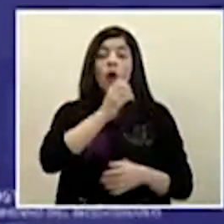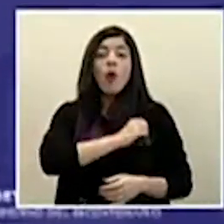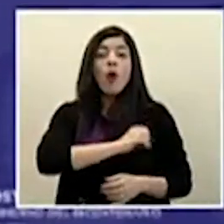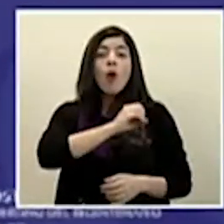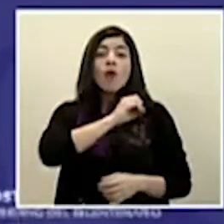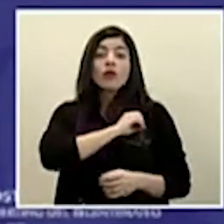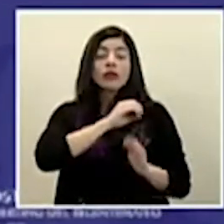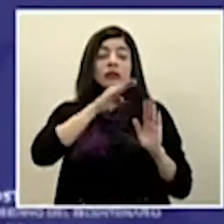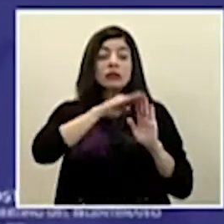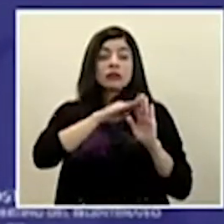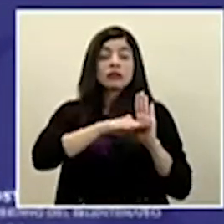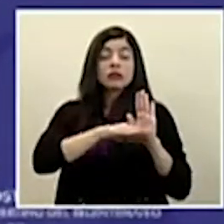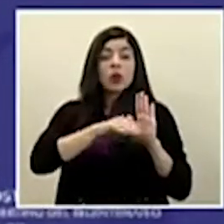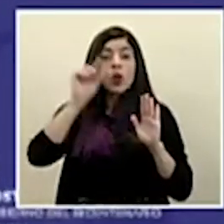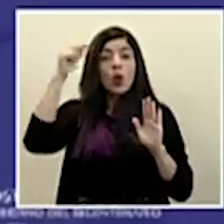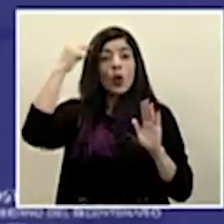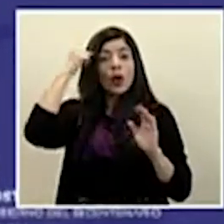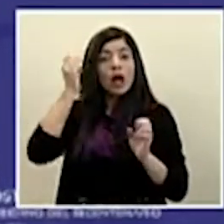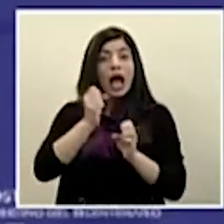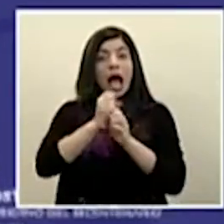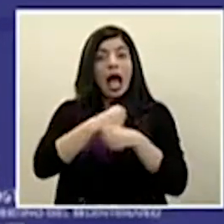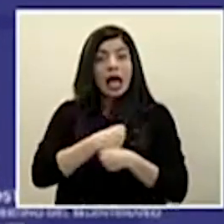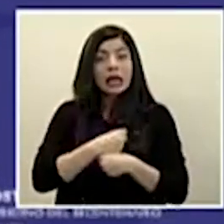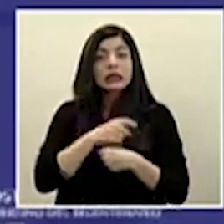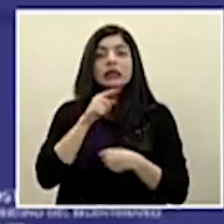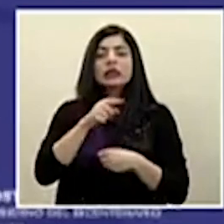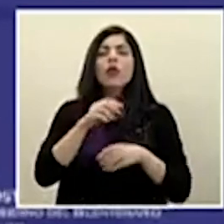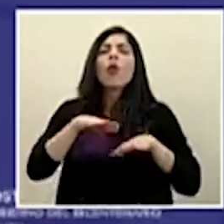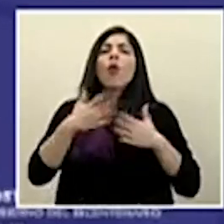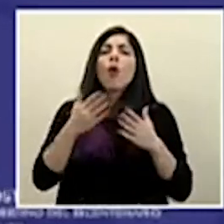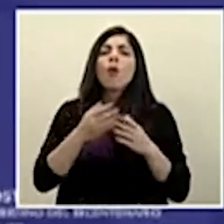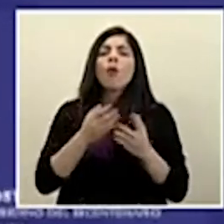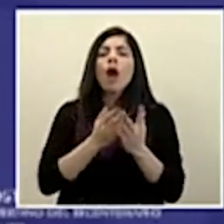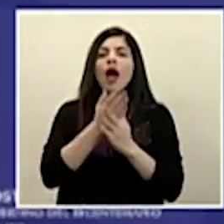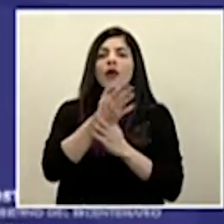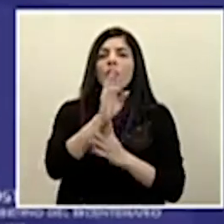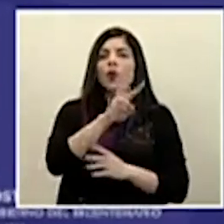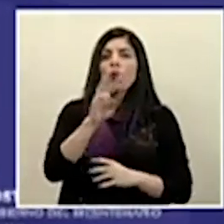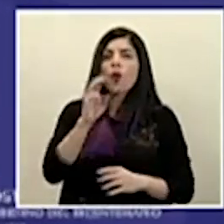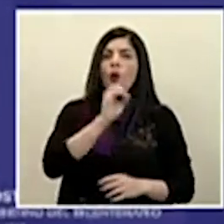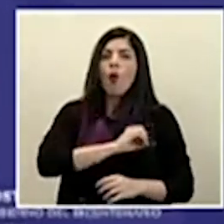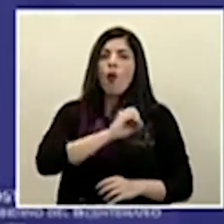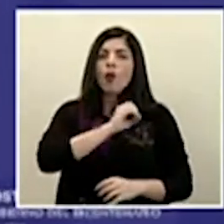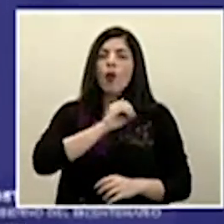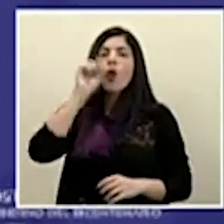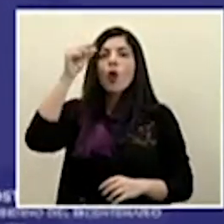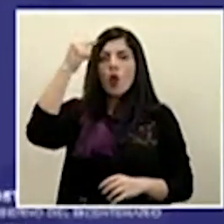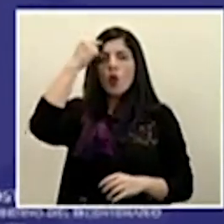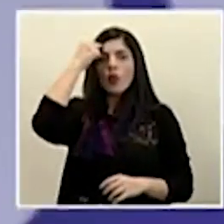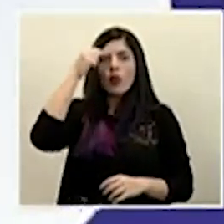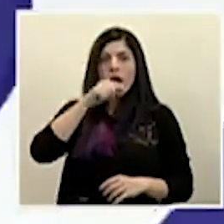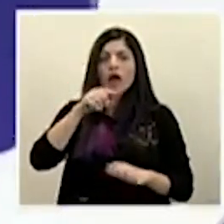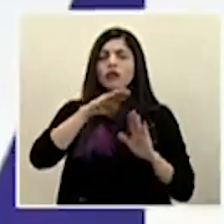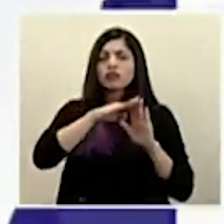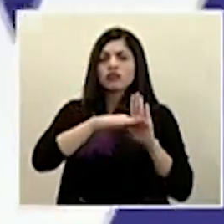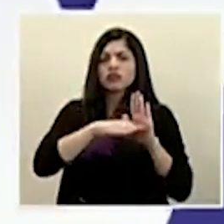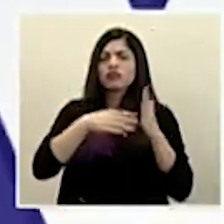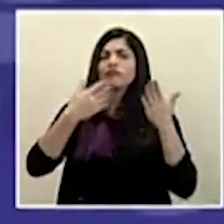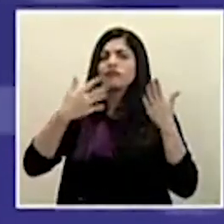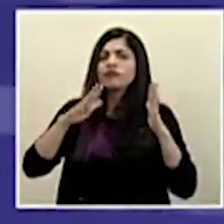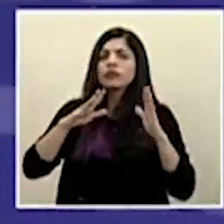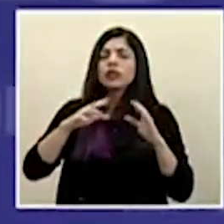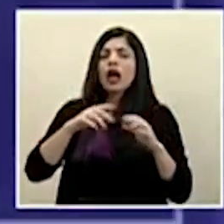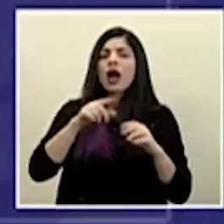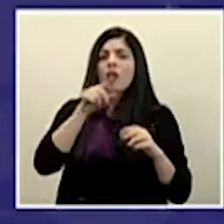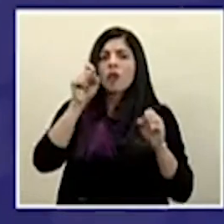sobre las medidas que toma el Gobierno de la República son comunicadas a través de las plataformas oficiales de gobierno, que están debidamente verificadas,